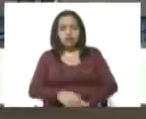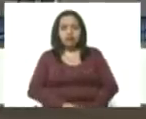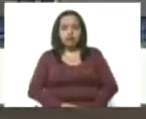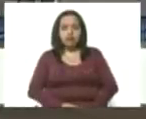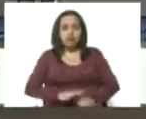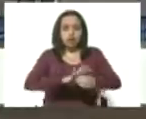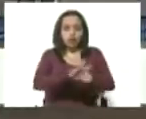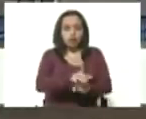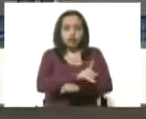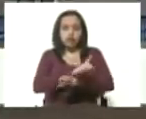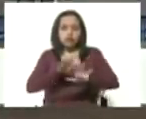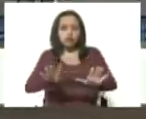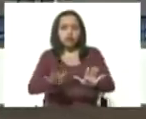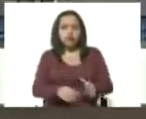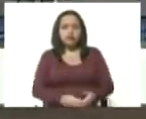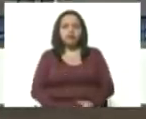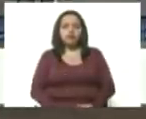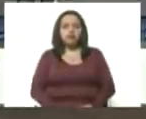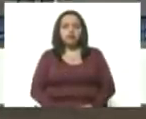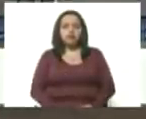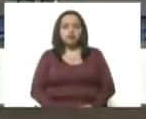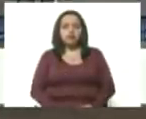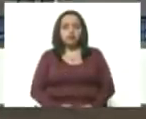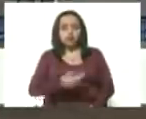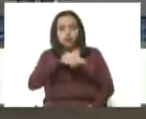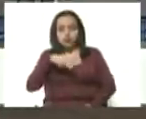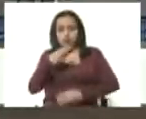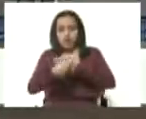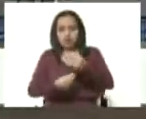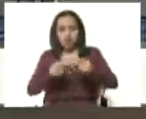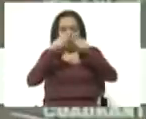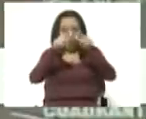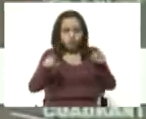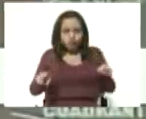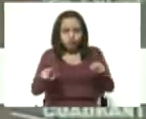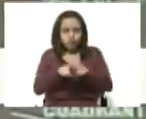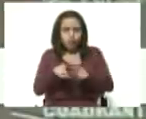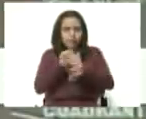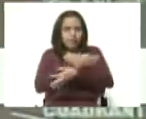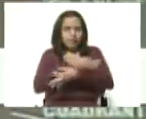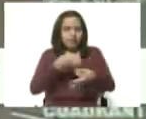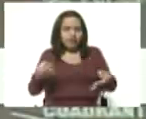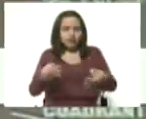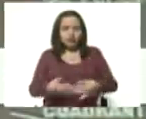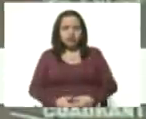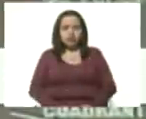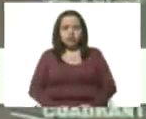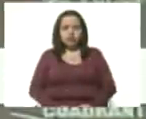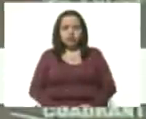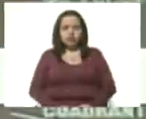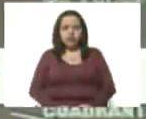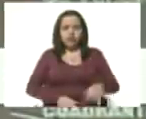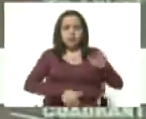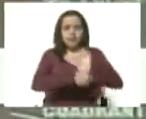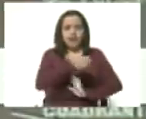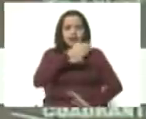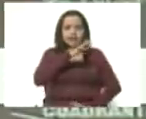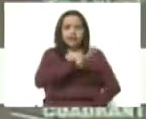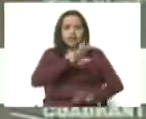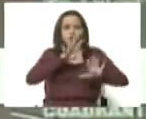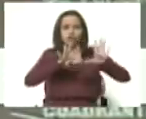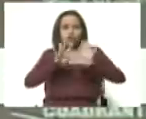el COVID-19. Hemos creado un triángulo perfecto en las más de